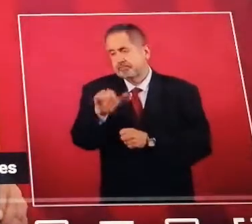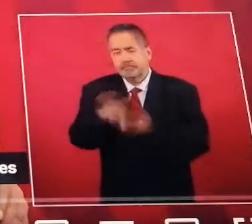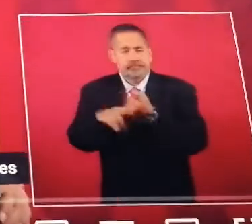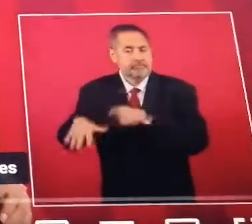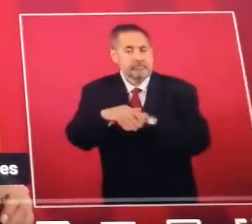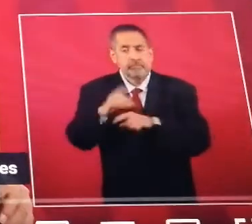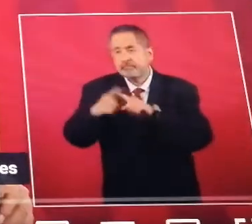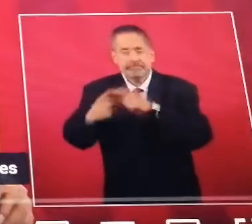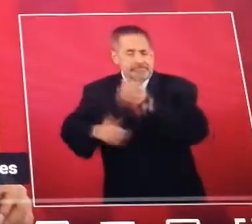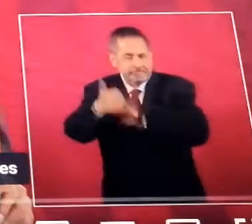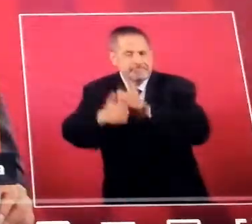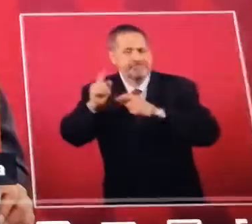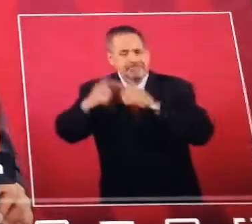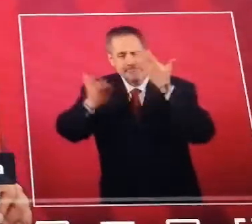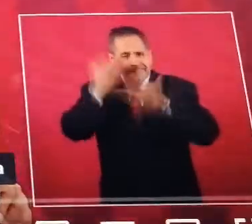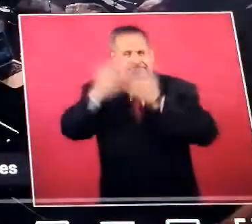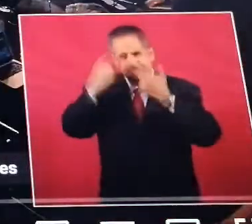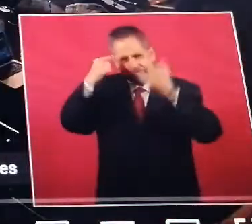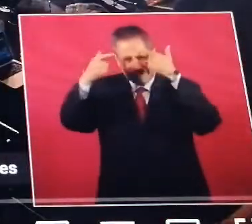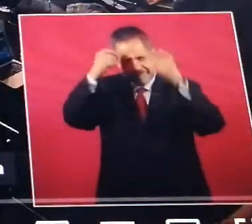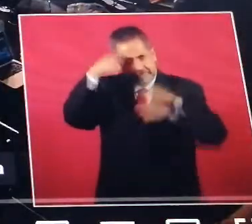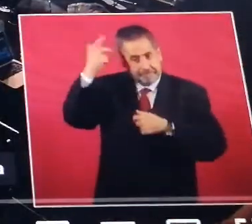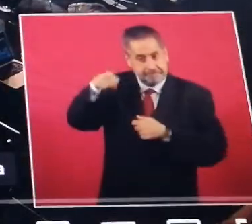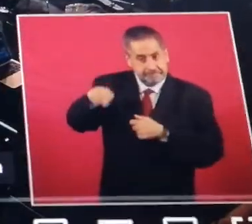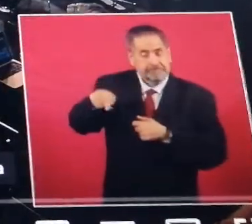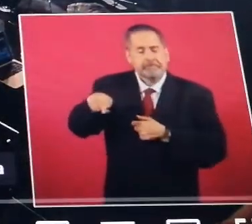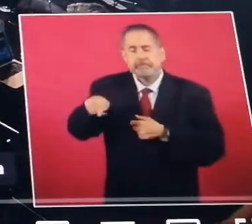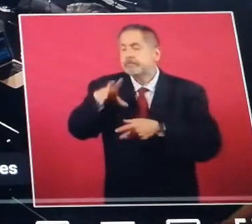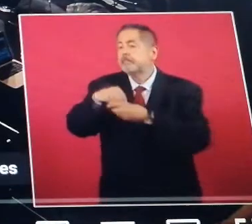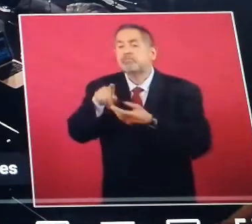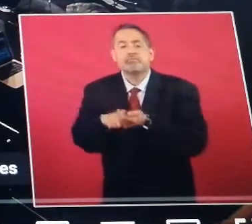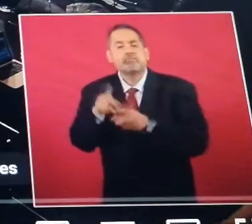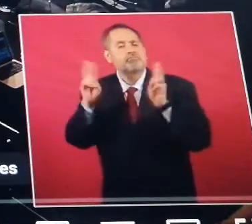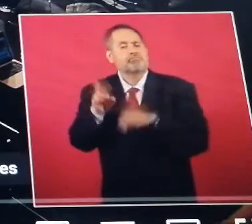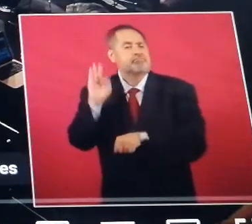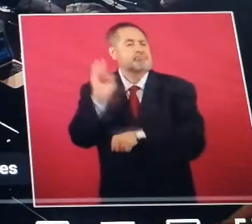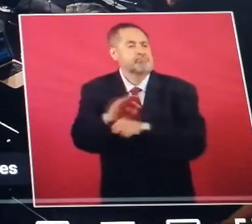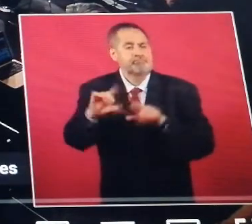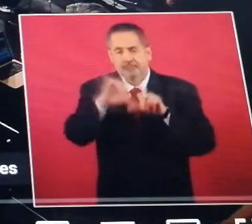incluso las que tienen que ver con labores propias de defensa.